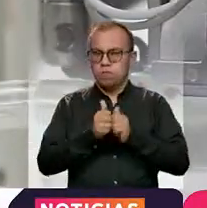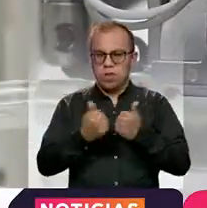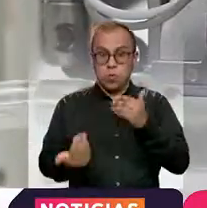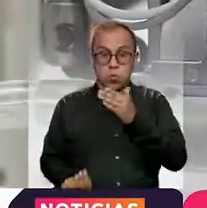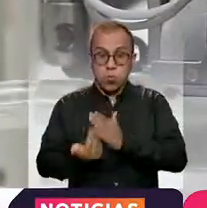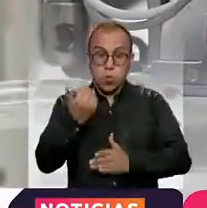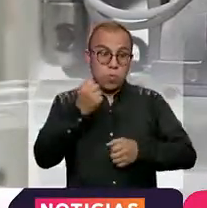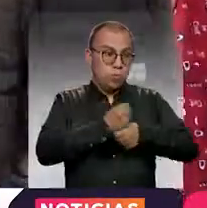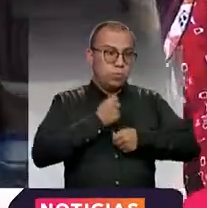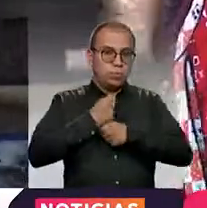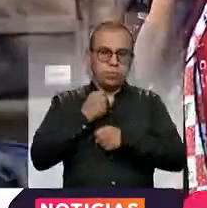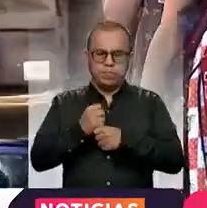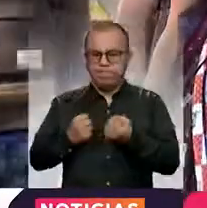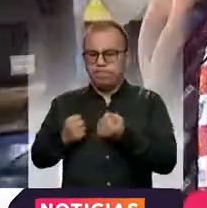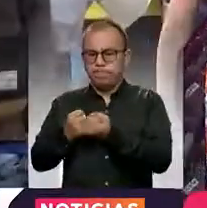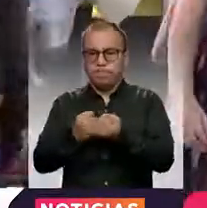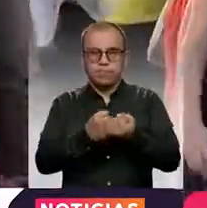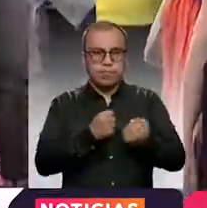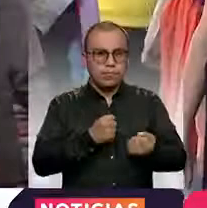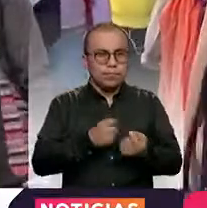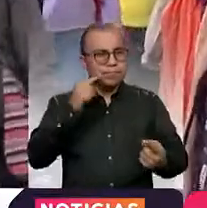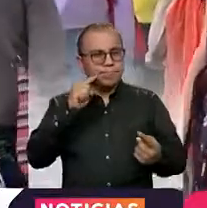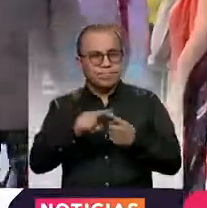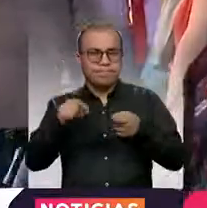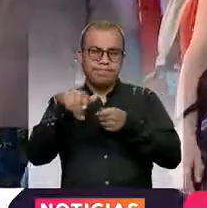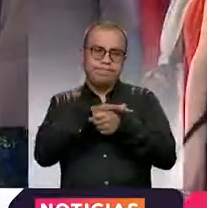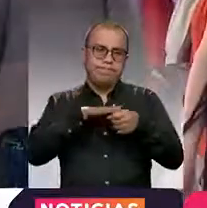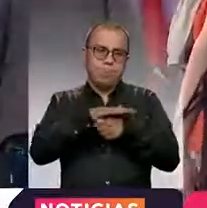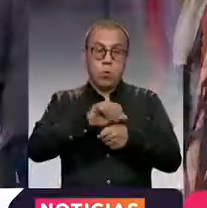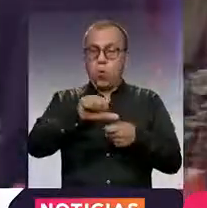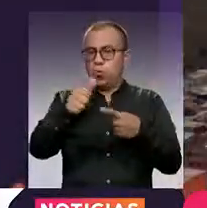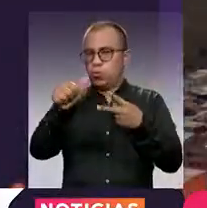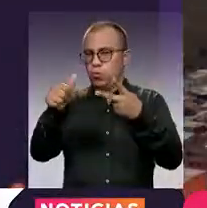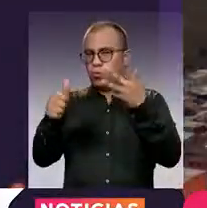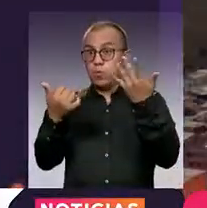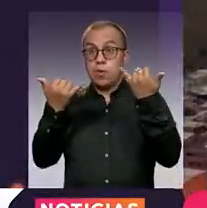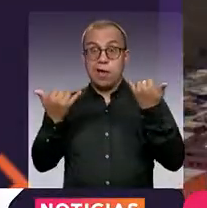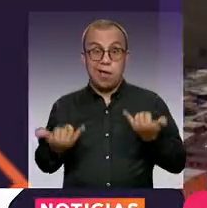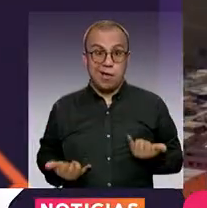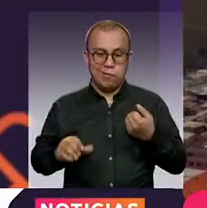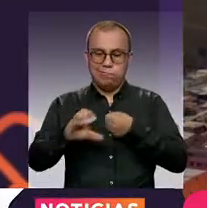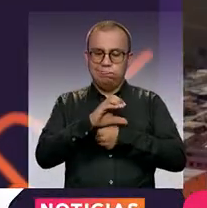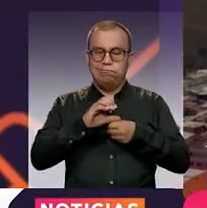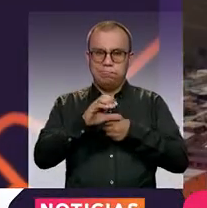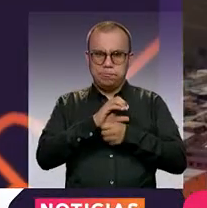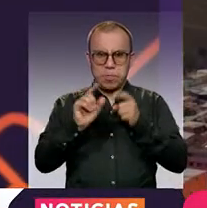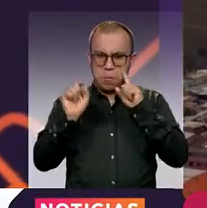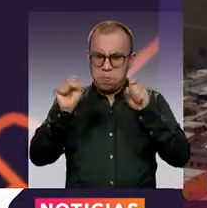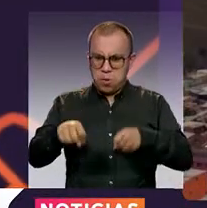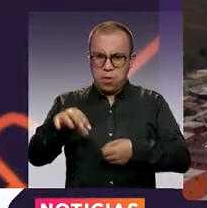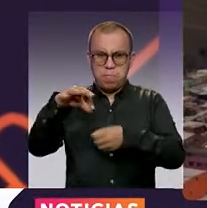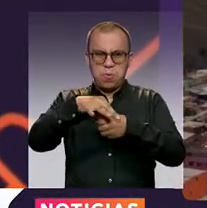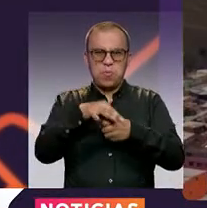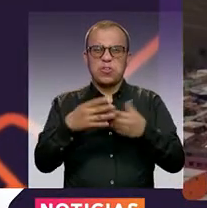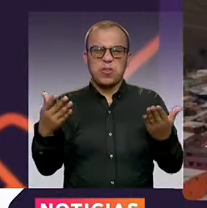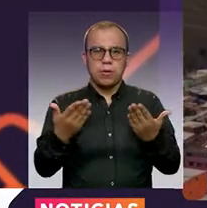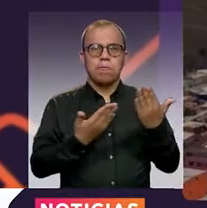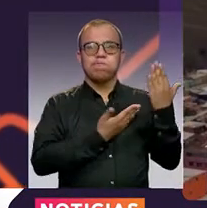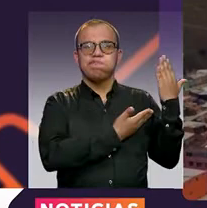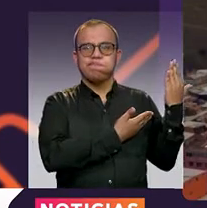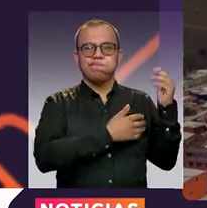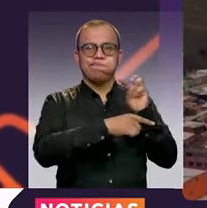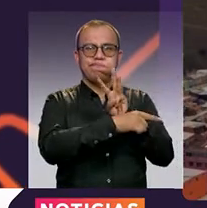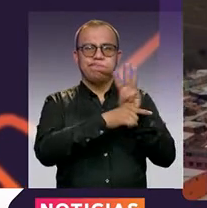generación de empleo y el apoyo a emprendimientos en sus barrios, entre otros. Ahora la ciudadanía podrá votar en